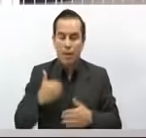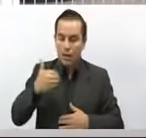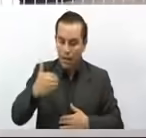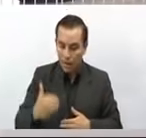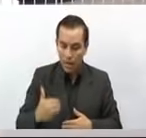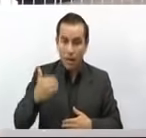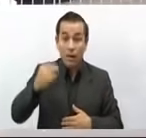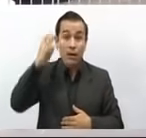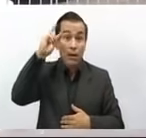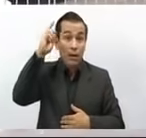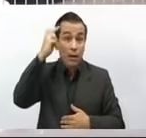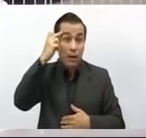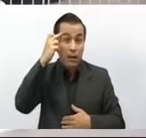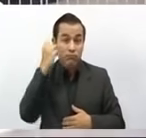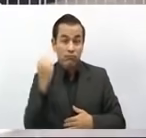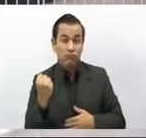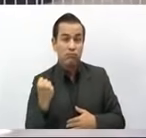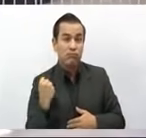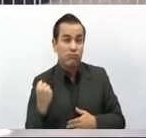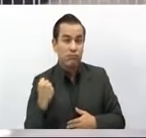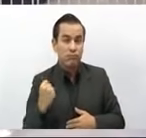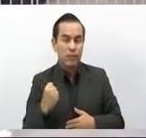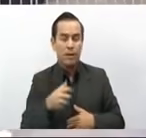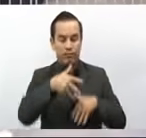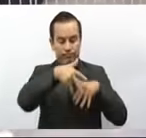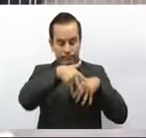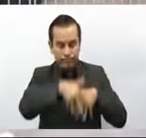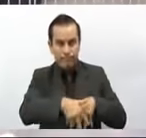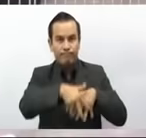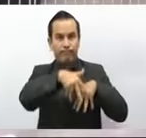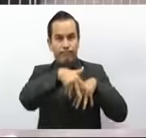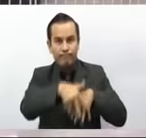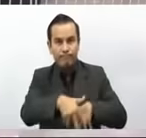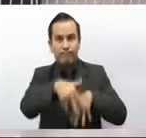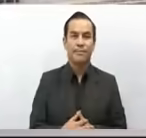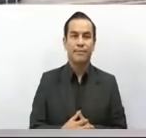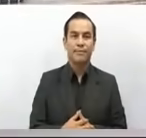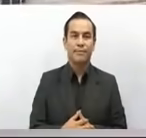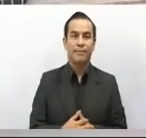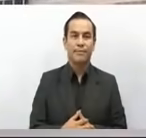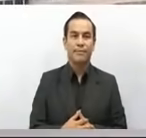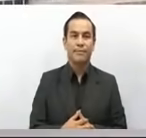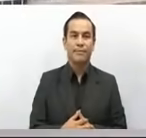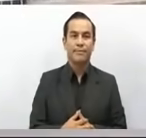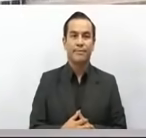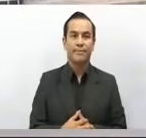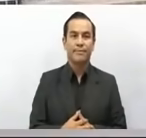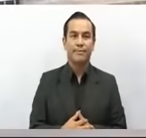principal referente para marcar la marcha de los miembros de la Fuerza Armada.